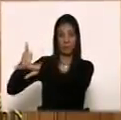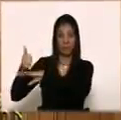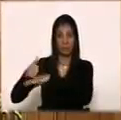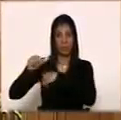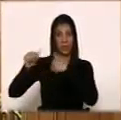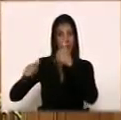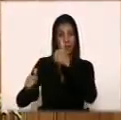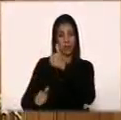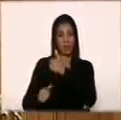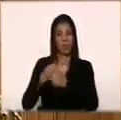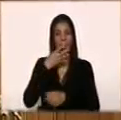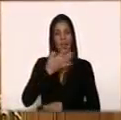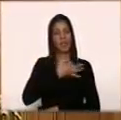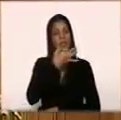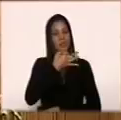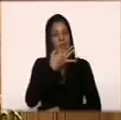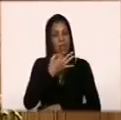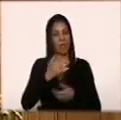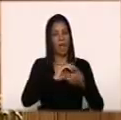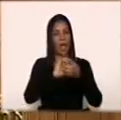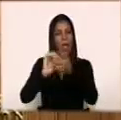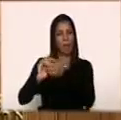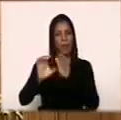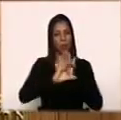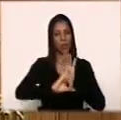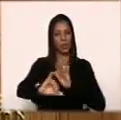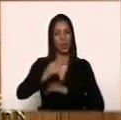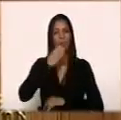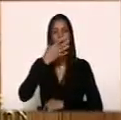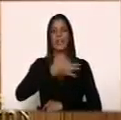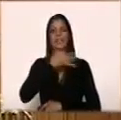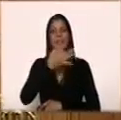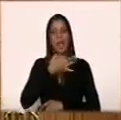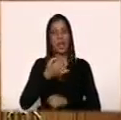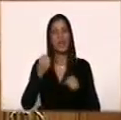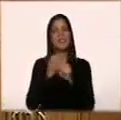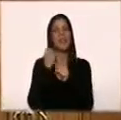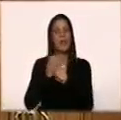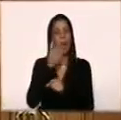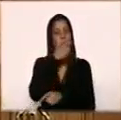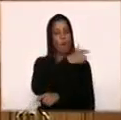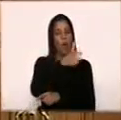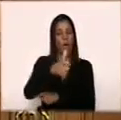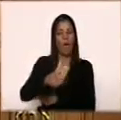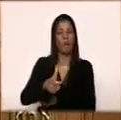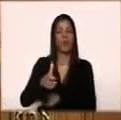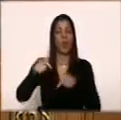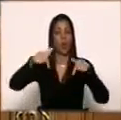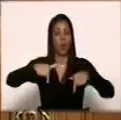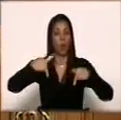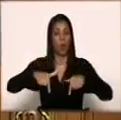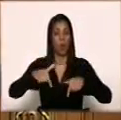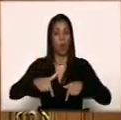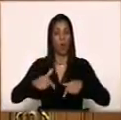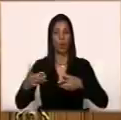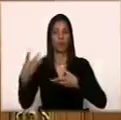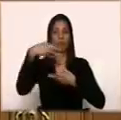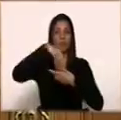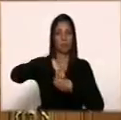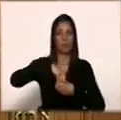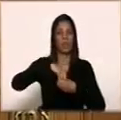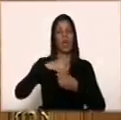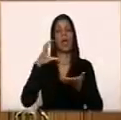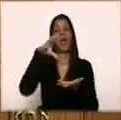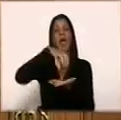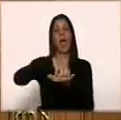colegas constituyentes. Buenas tardes, pueblo trabajador que está hoy en este momento dentro de esta Asamblea